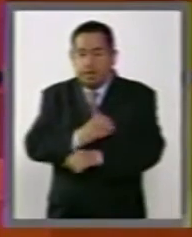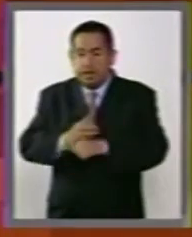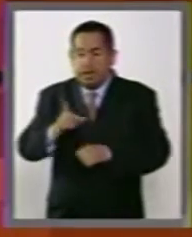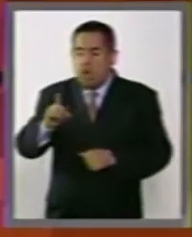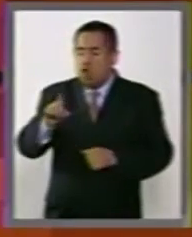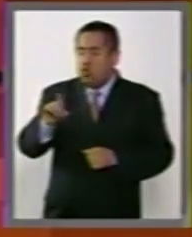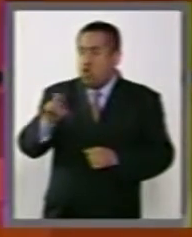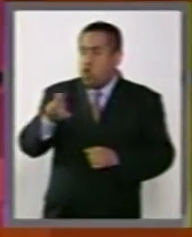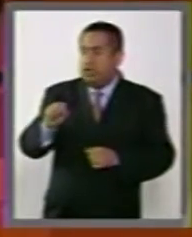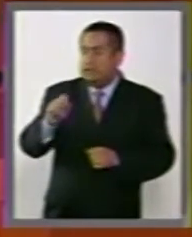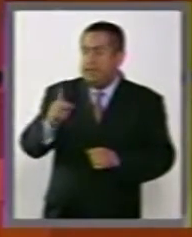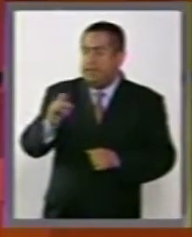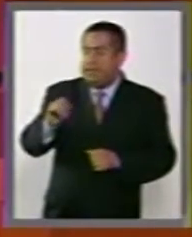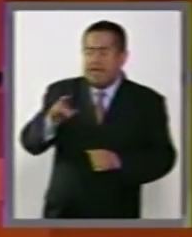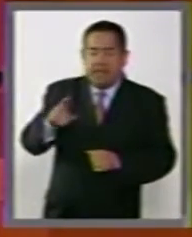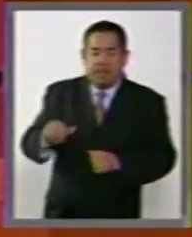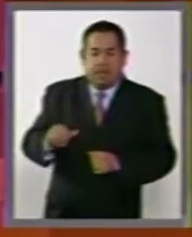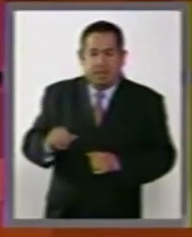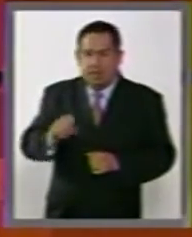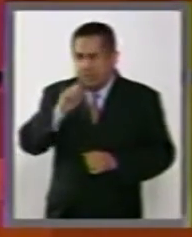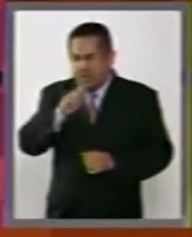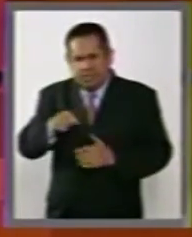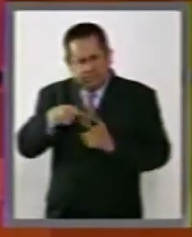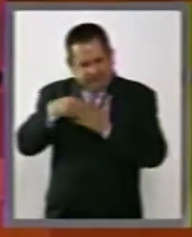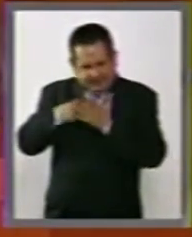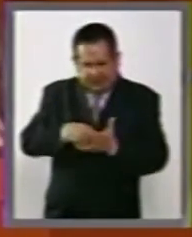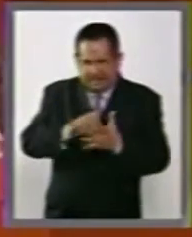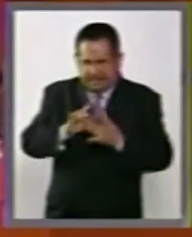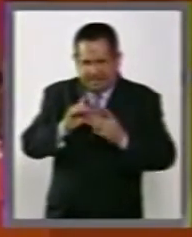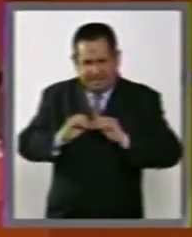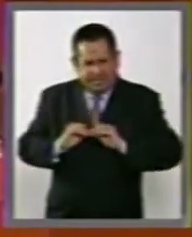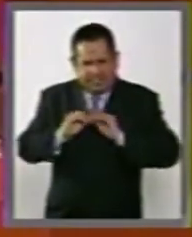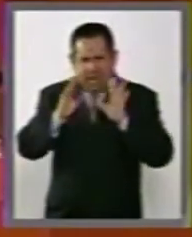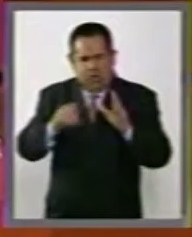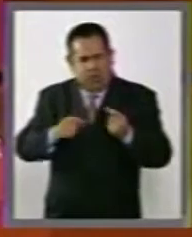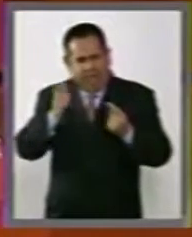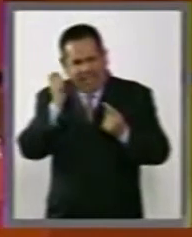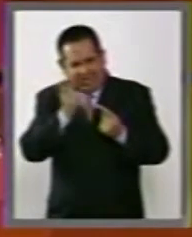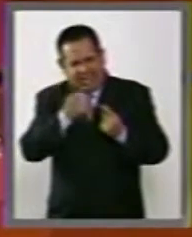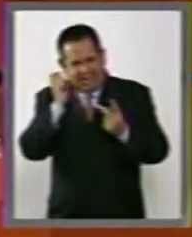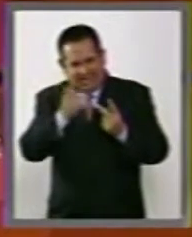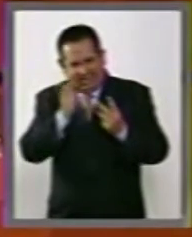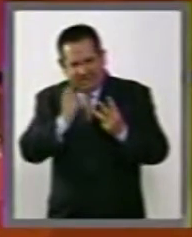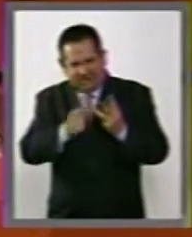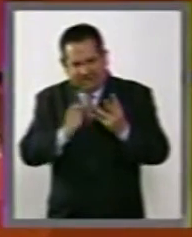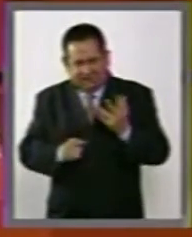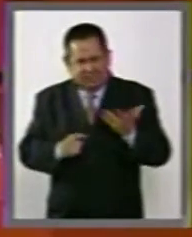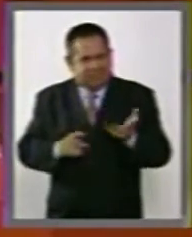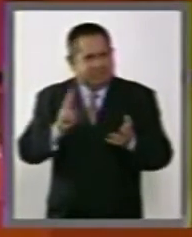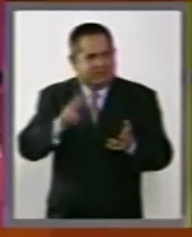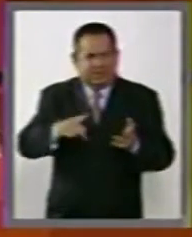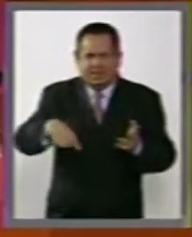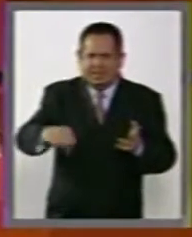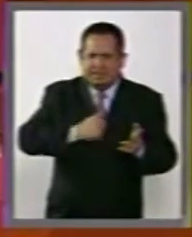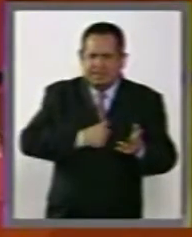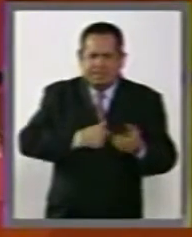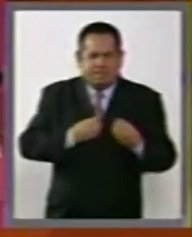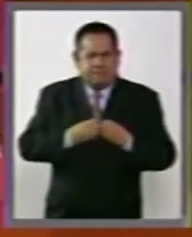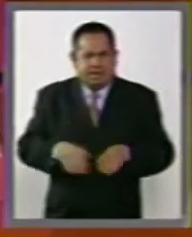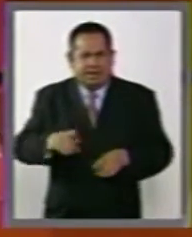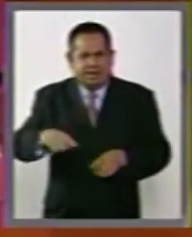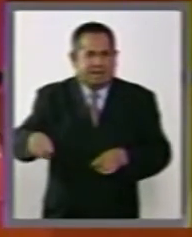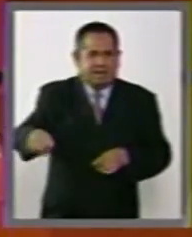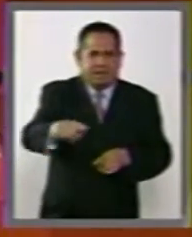Dolores Padierna hace énfasis en situaciones que lastiman